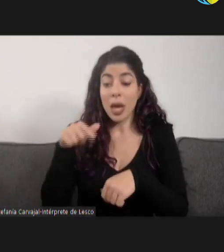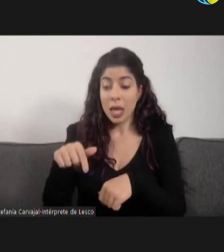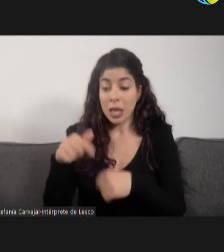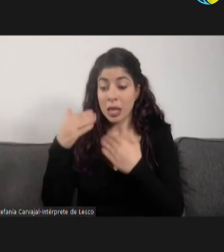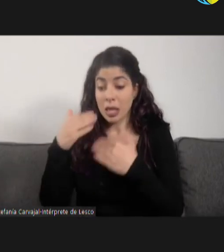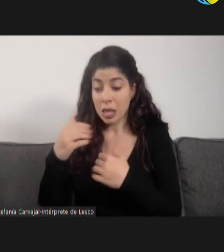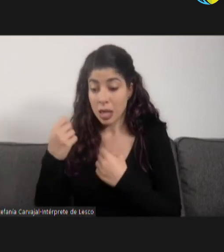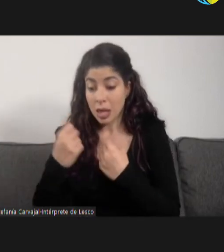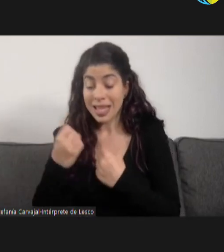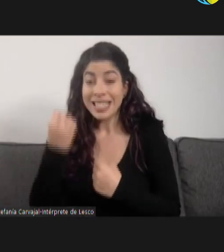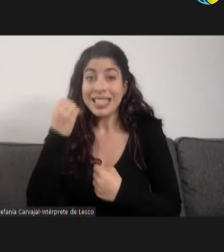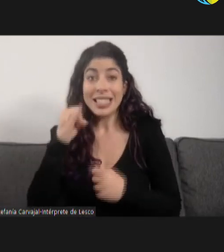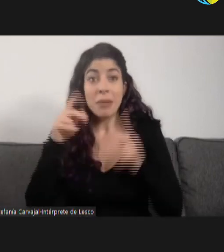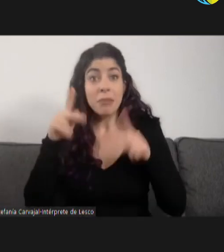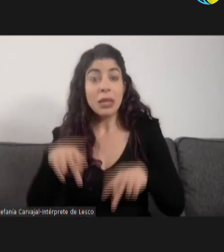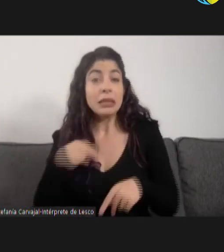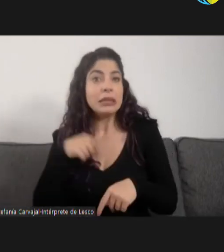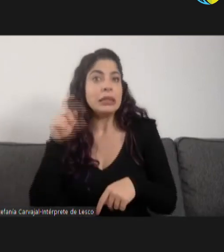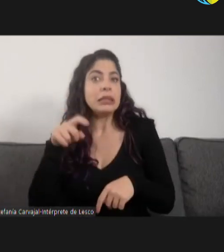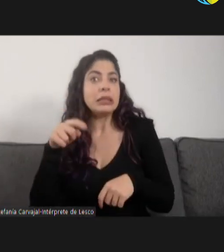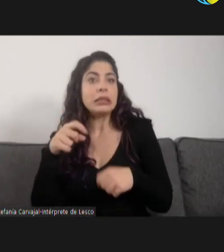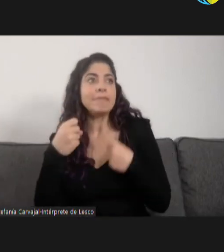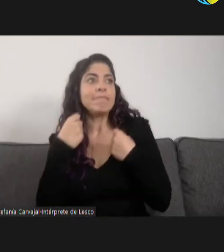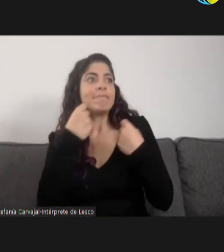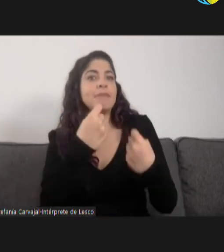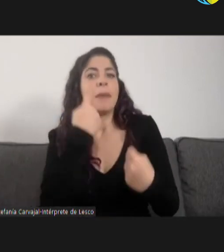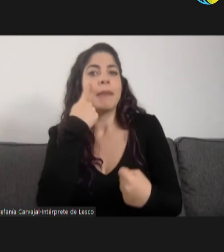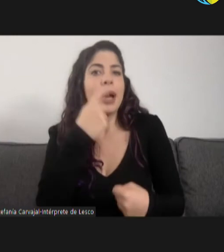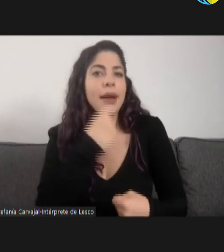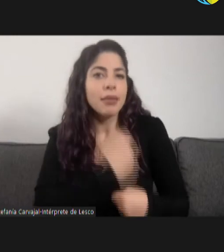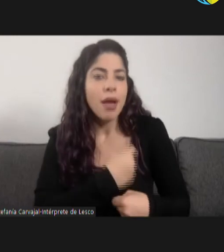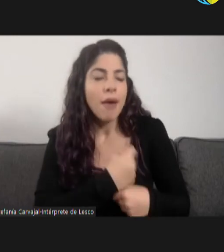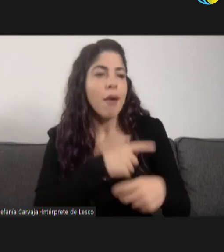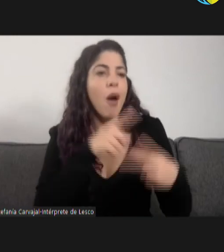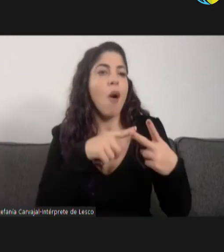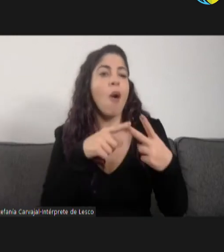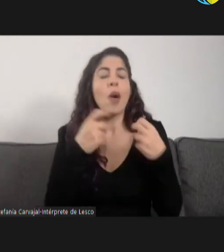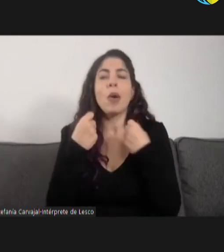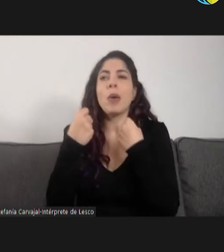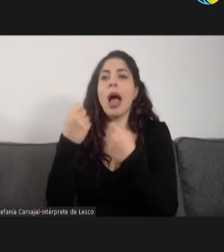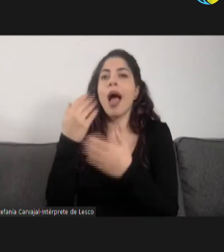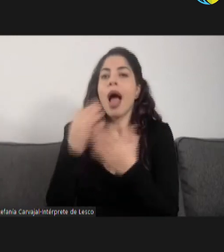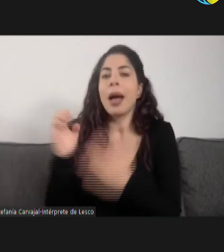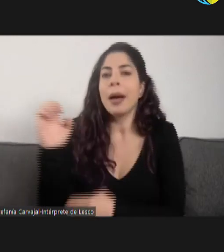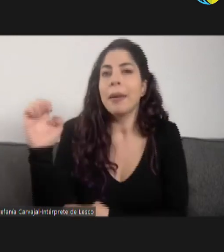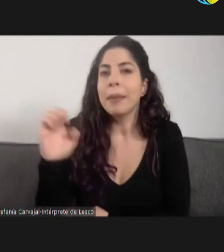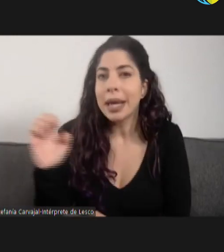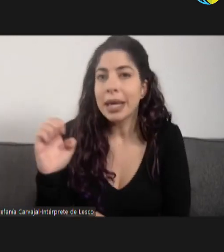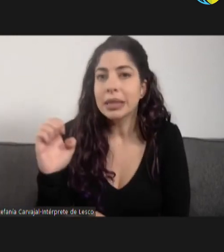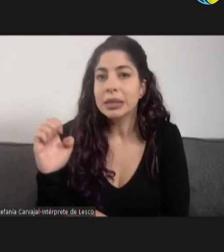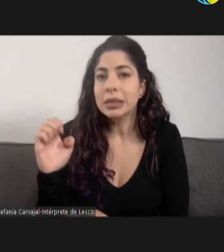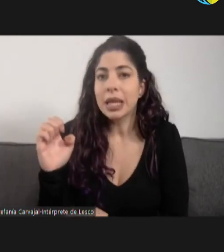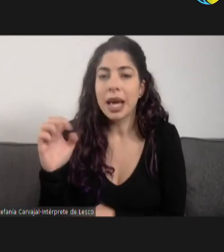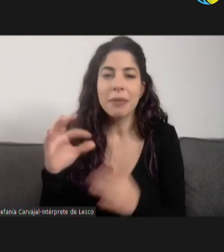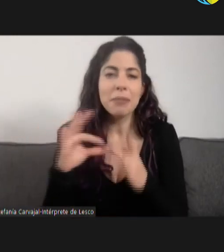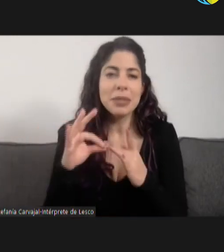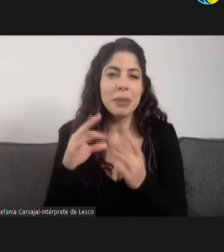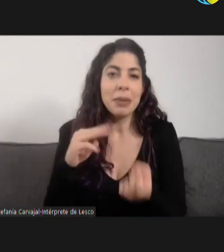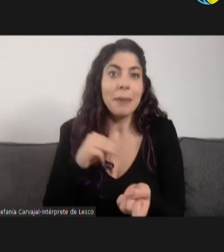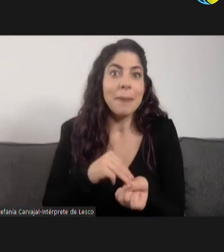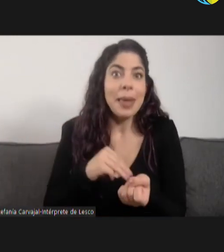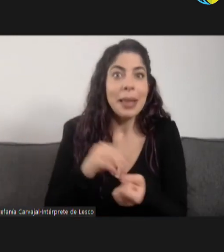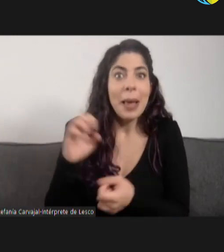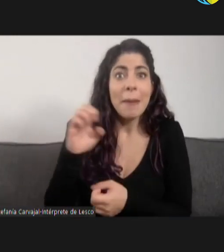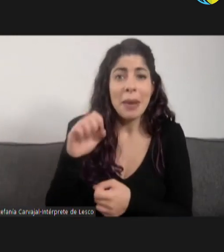que si la persona tiene que movilizarse para fines de trabajo o para atender una urgencia, especialmente médica,